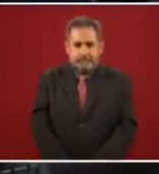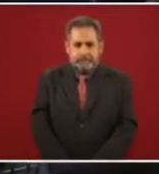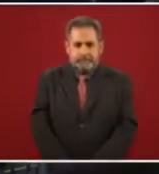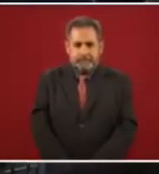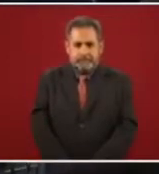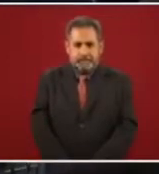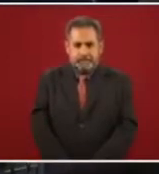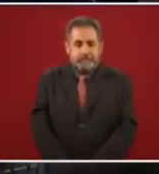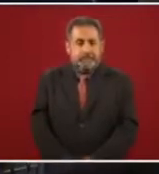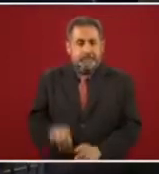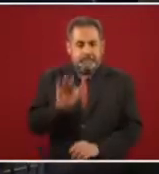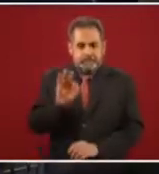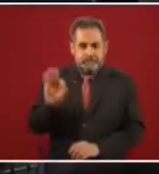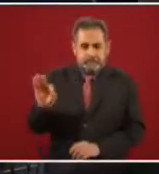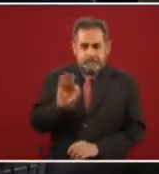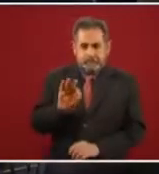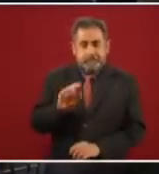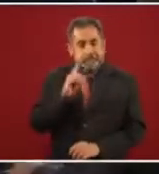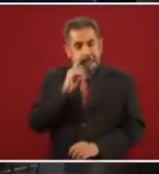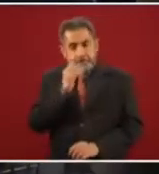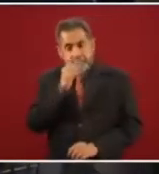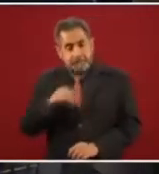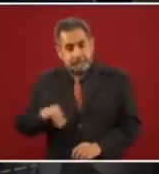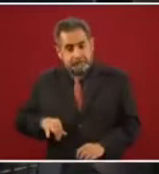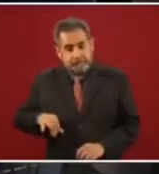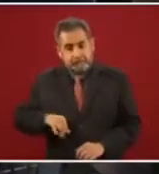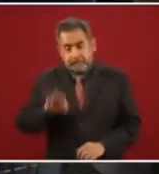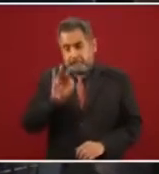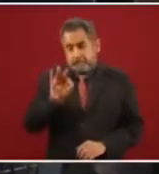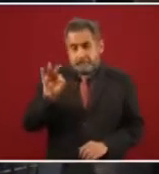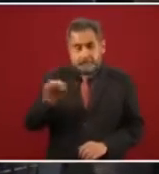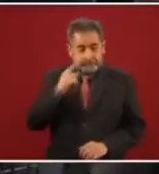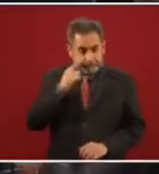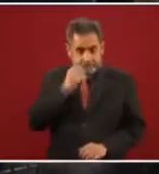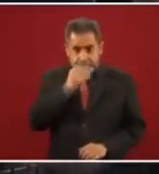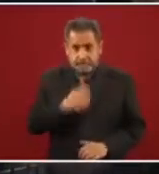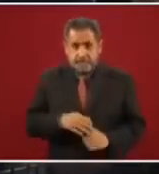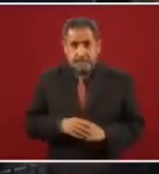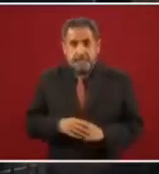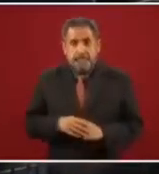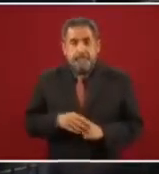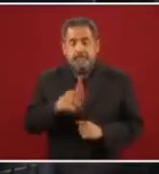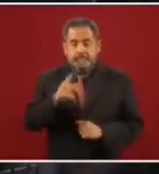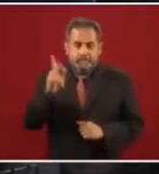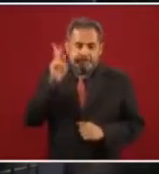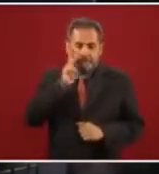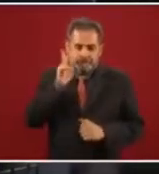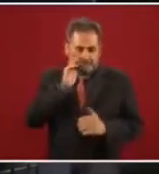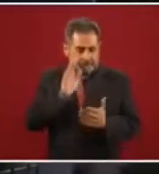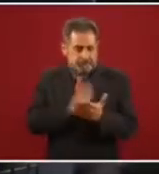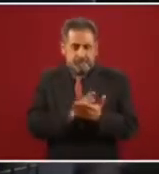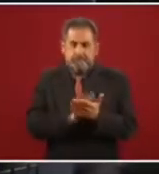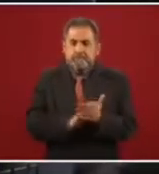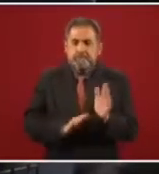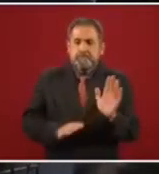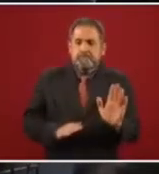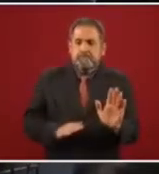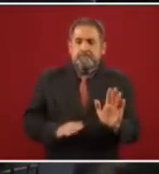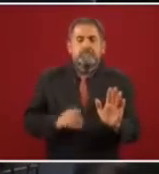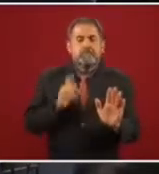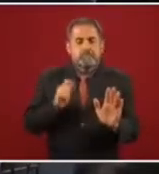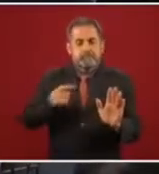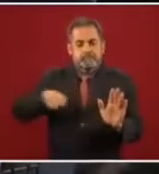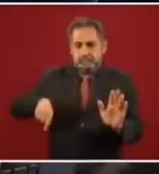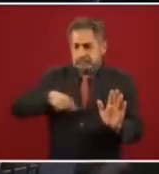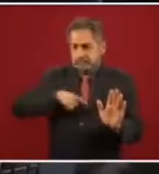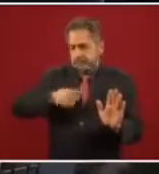A la fecha, es muy interesante la fecha, porque comprueba lo que hemos